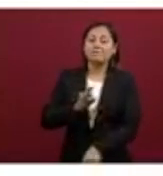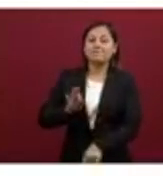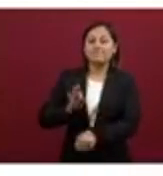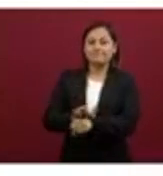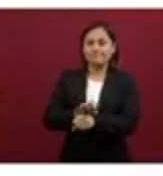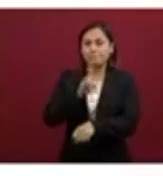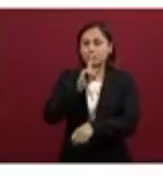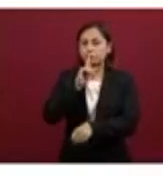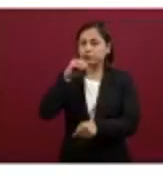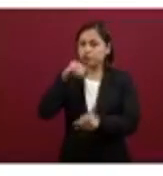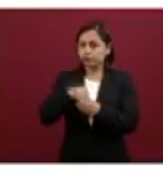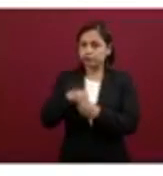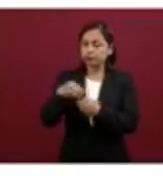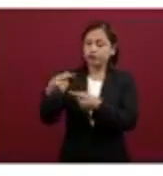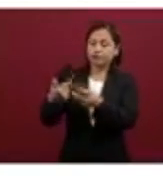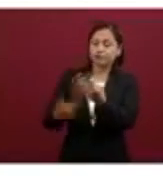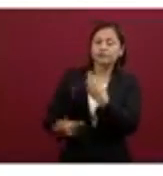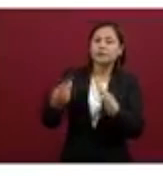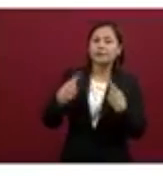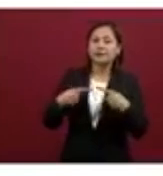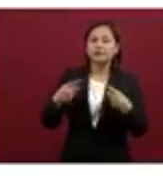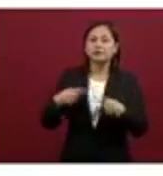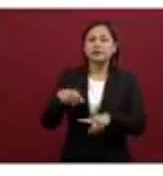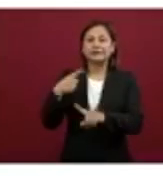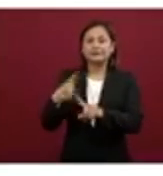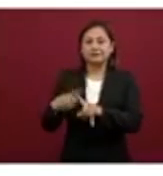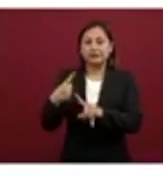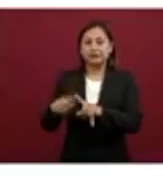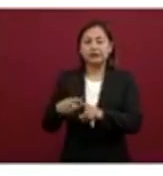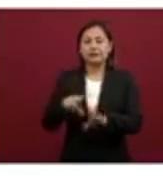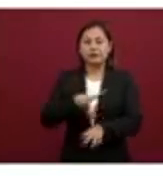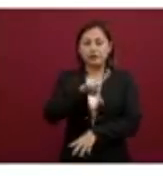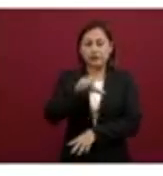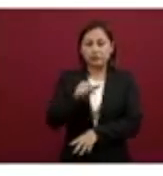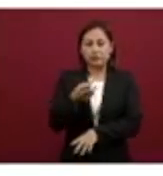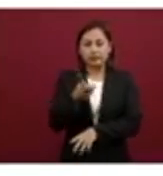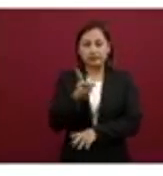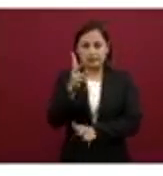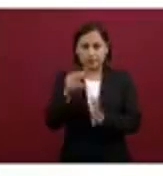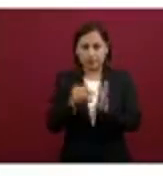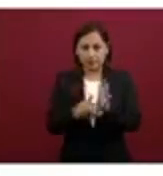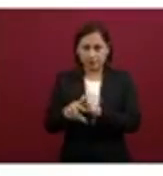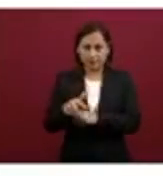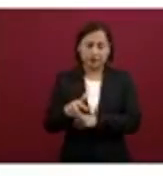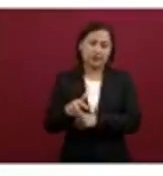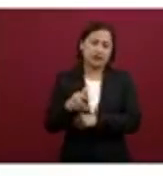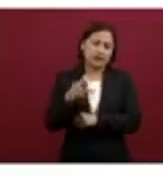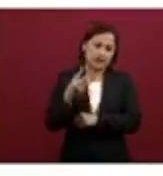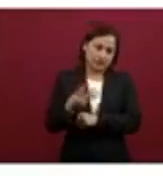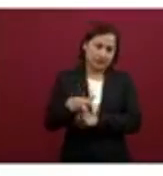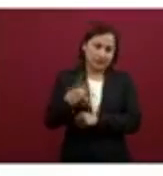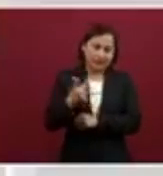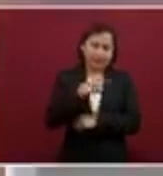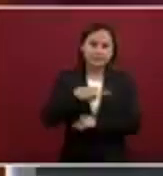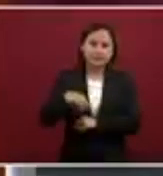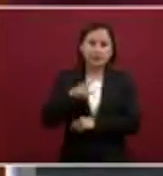las condonaciones de impuestos. Esto cambió en diciembre del 2013, ya no hay secreto fiscal para las condonaciones de impuestos